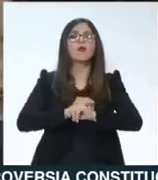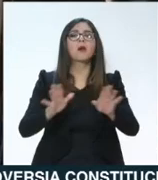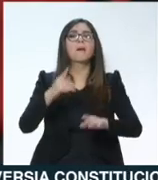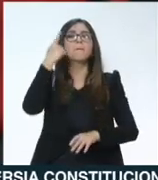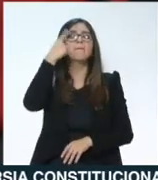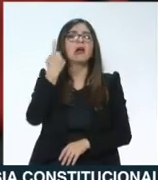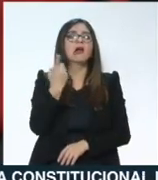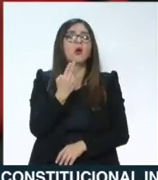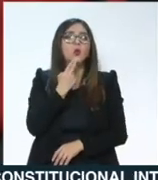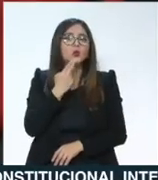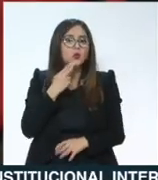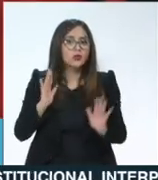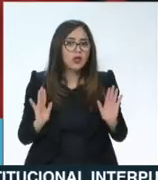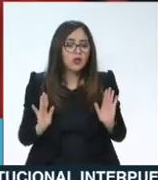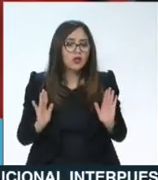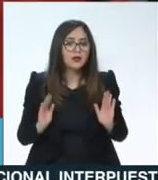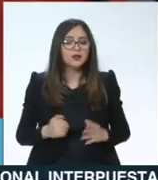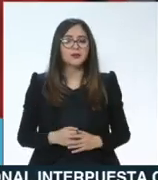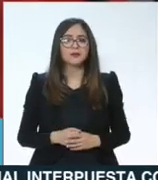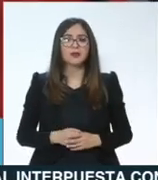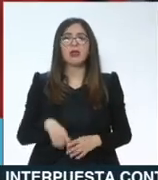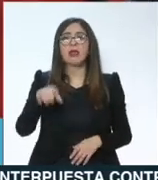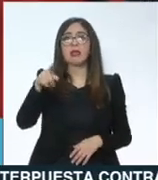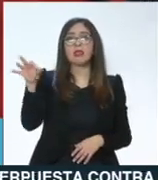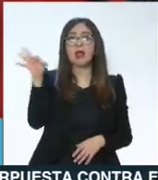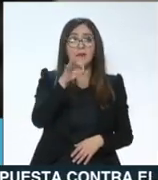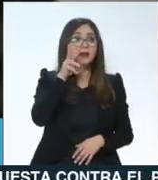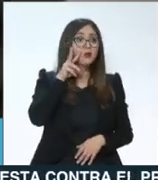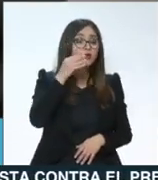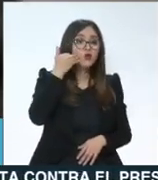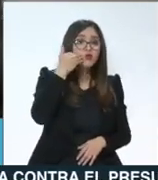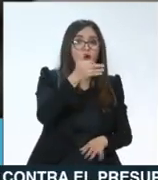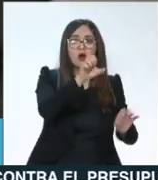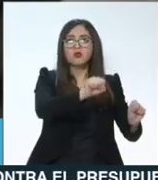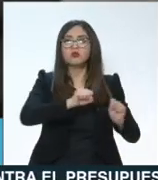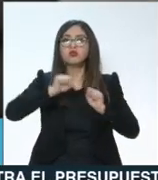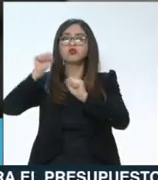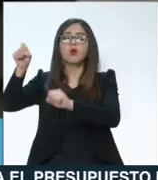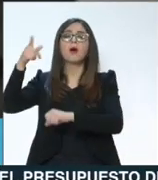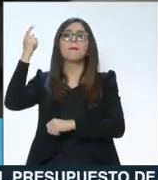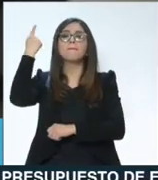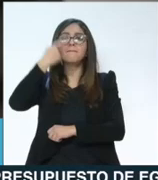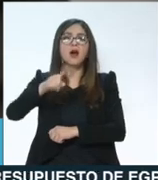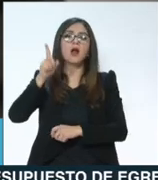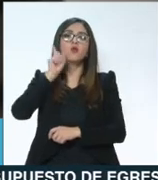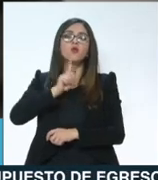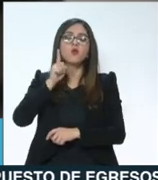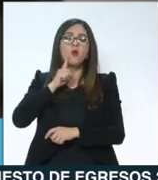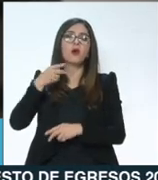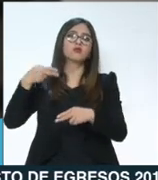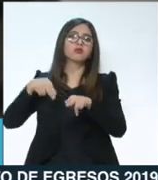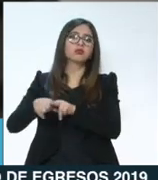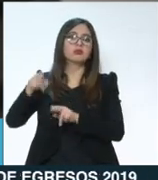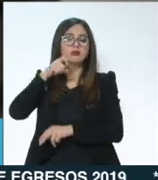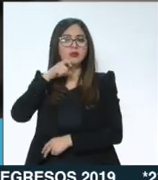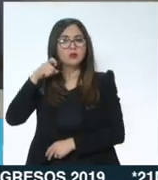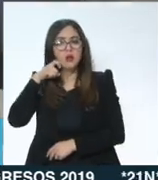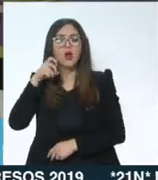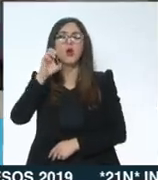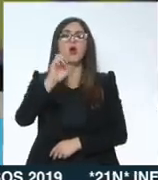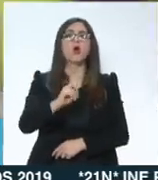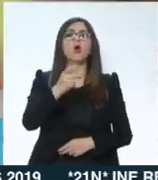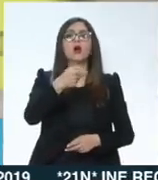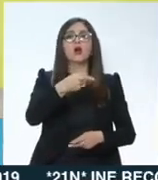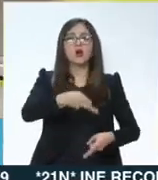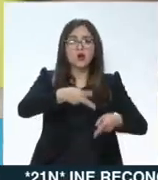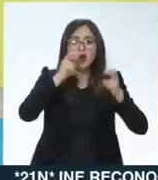fotográfico, ¿no? Puede ser para explotación sexual, para robos, para extorsiones, para N cantidad de delitos, no